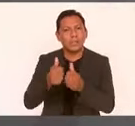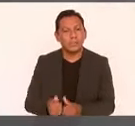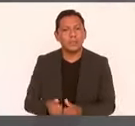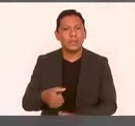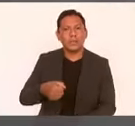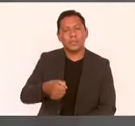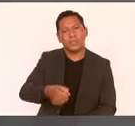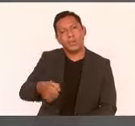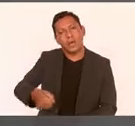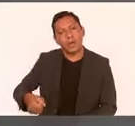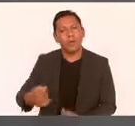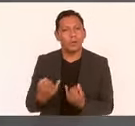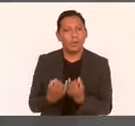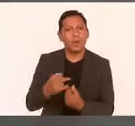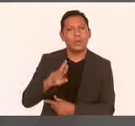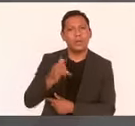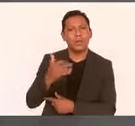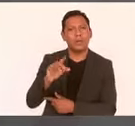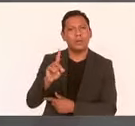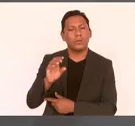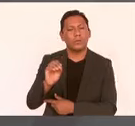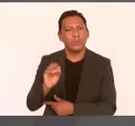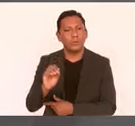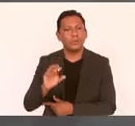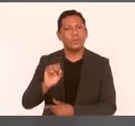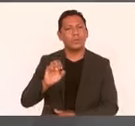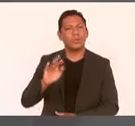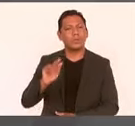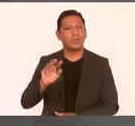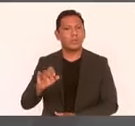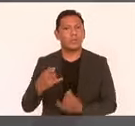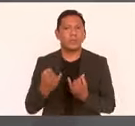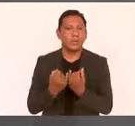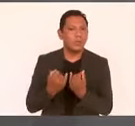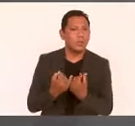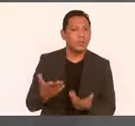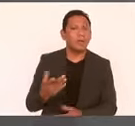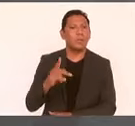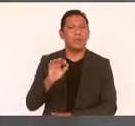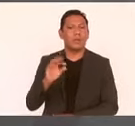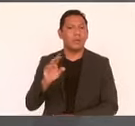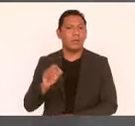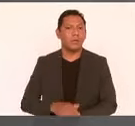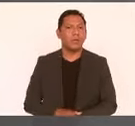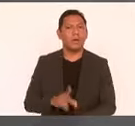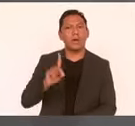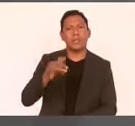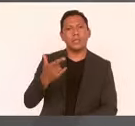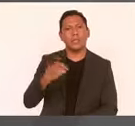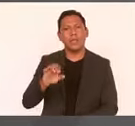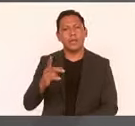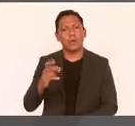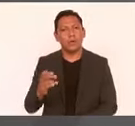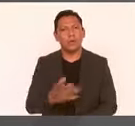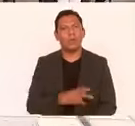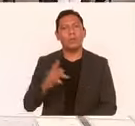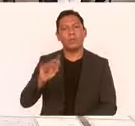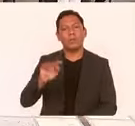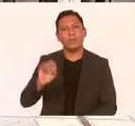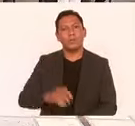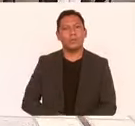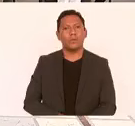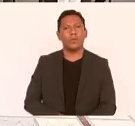Saludo a Ricardo Cervantes, David Ricardo Cervantes Peredo, a Diego Prieto Hernández,